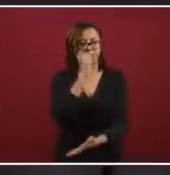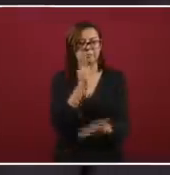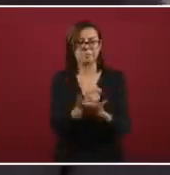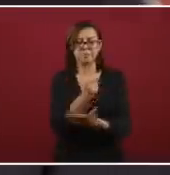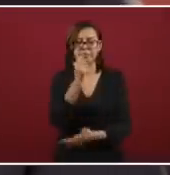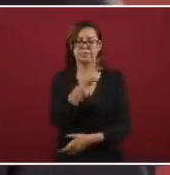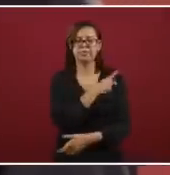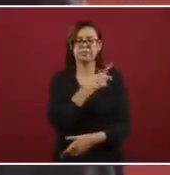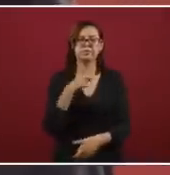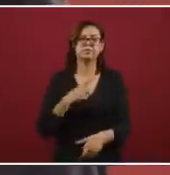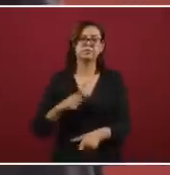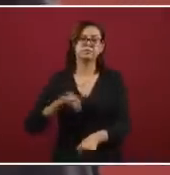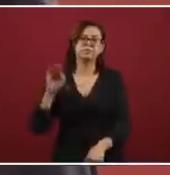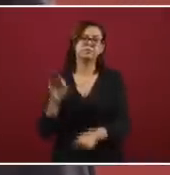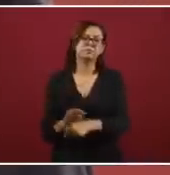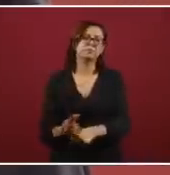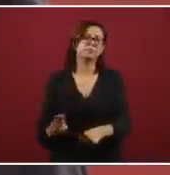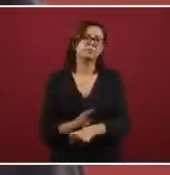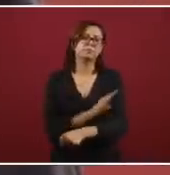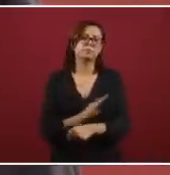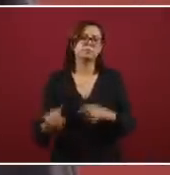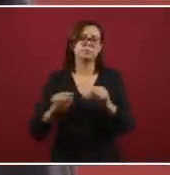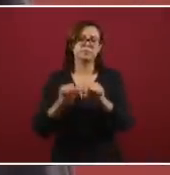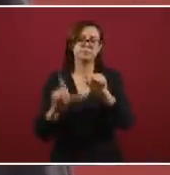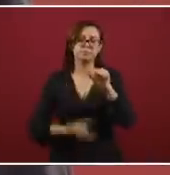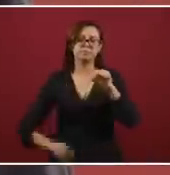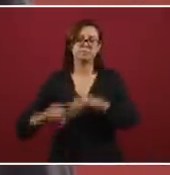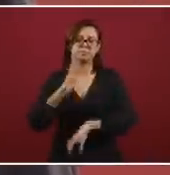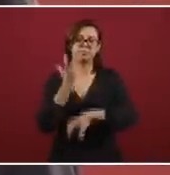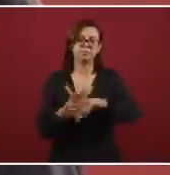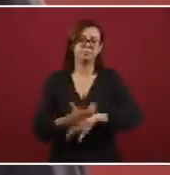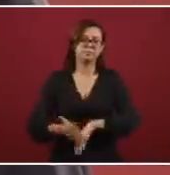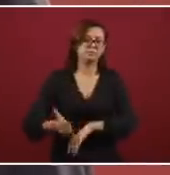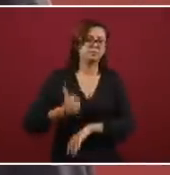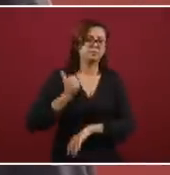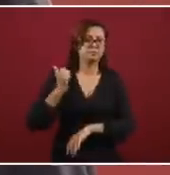a México y le conviene a Estados Unidos y le conviene a Canadá.